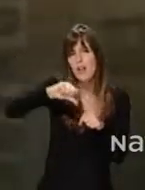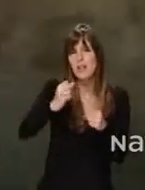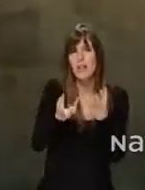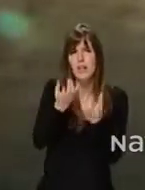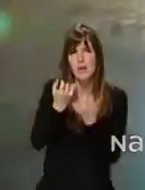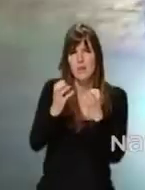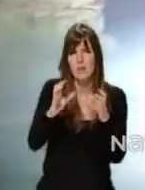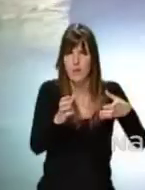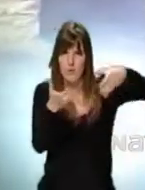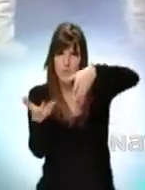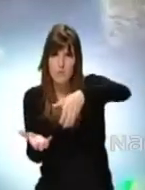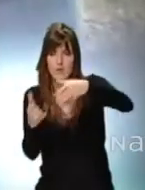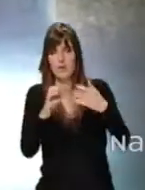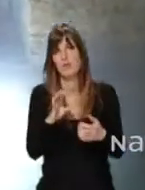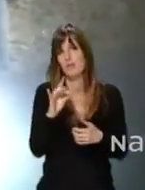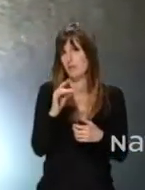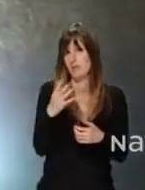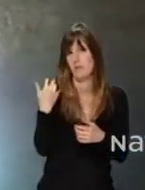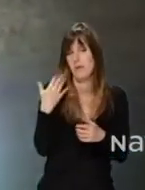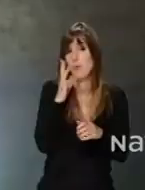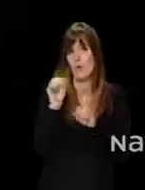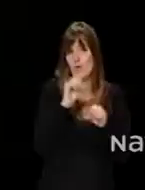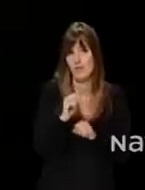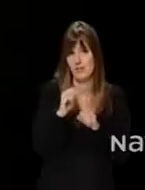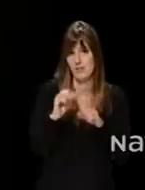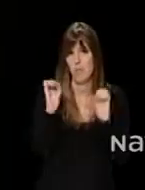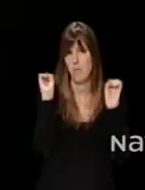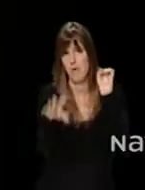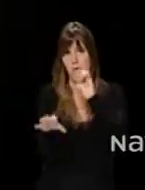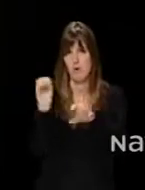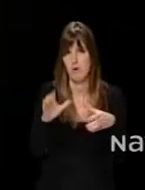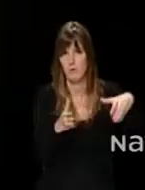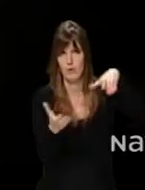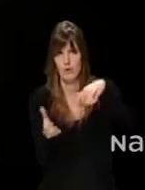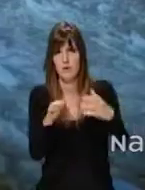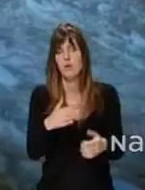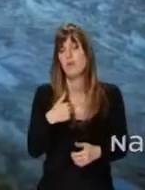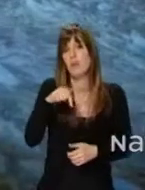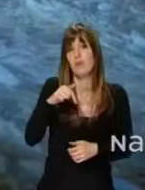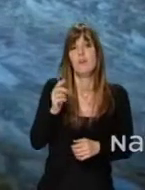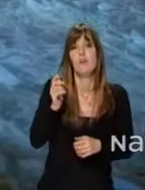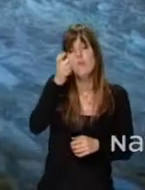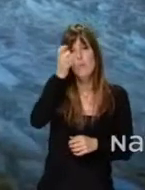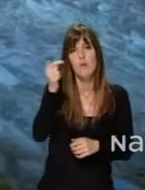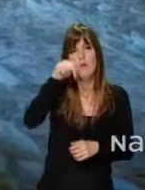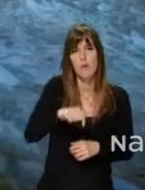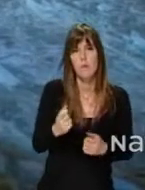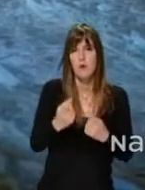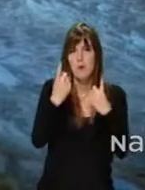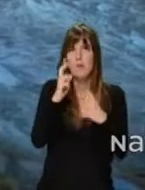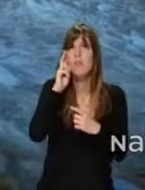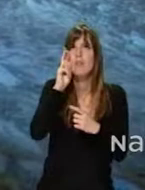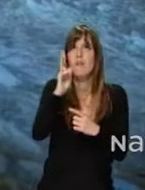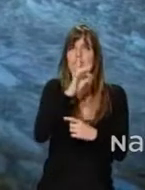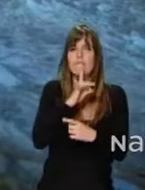seguramente harían de todo, y patata de lo que tuvieran. Yo cuando llegué aquí la primera vez dije, Dios mío, qué bárbaro, qué preciosidad lo que